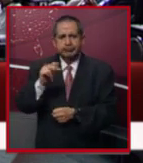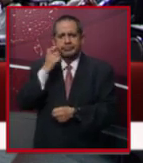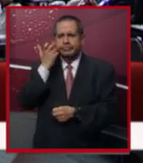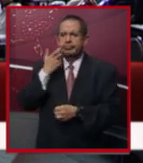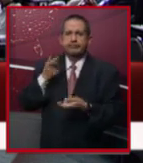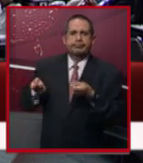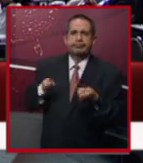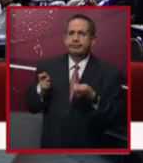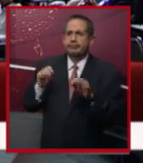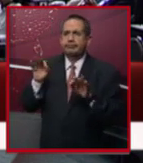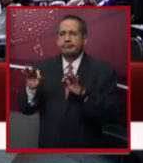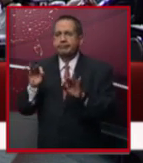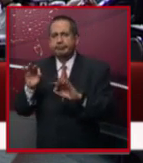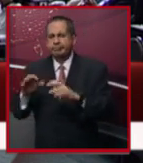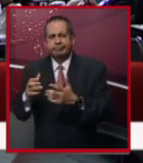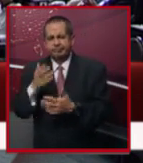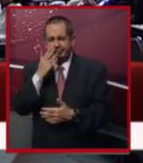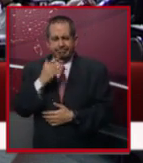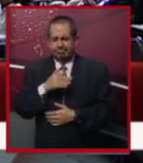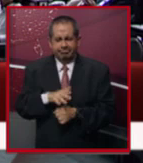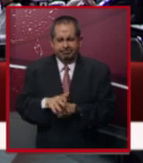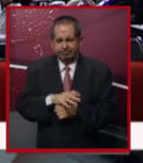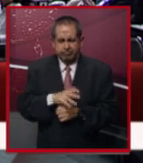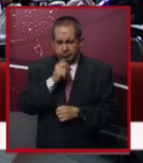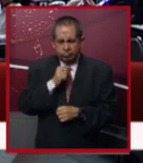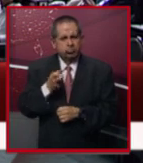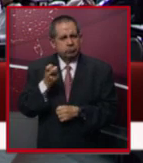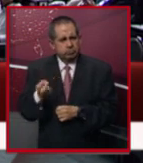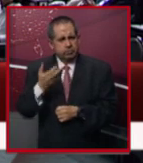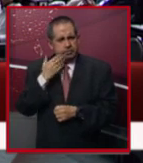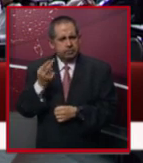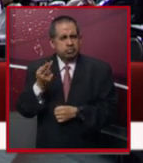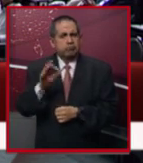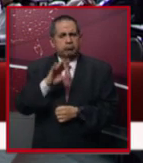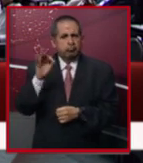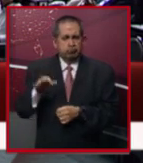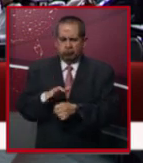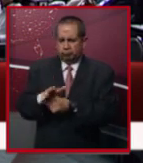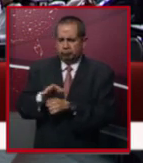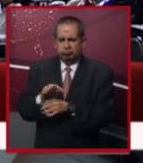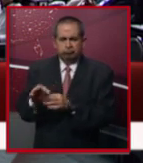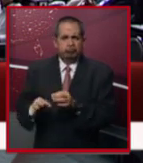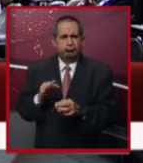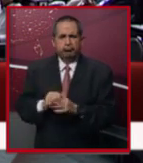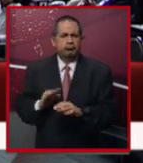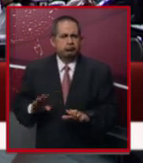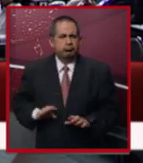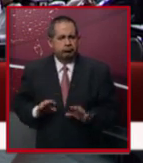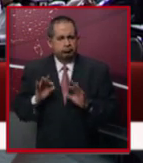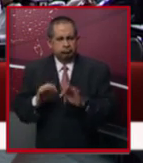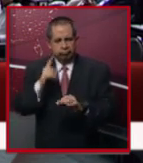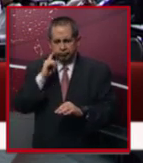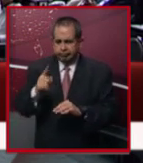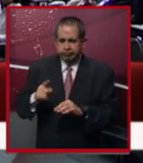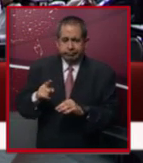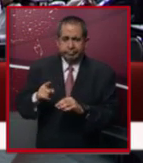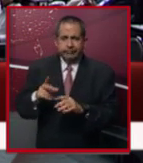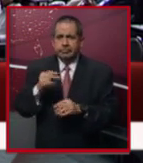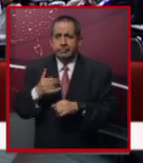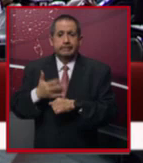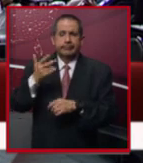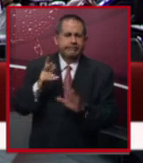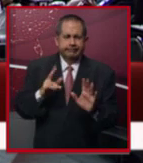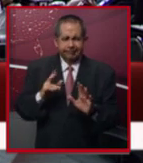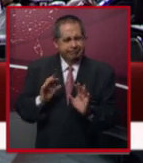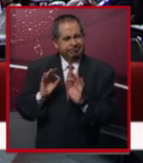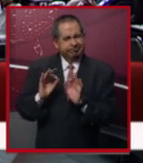manipulación político-partidista, que significaría el uso de ese instrumento democrático para presionar o dificultar la